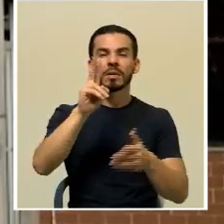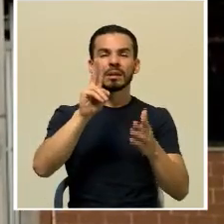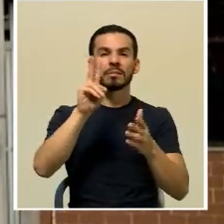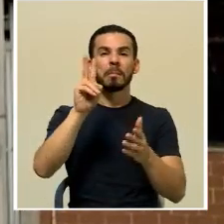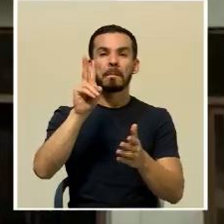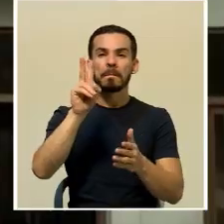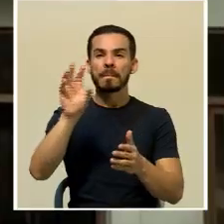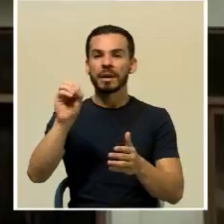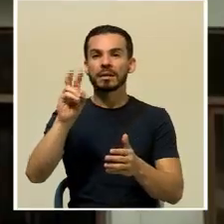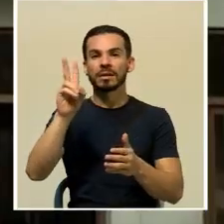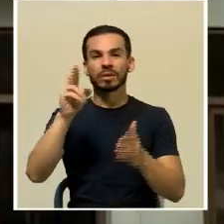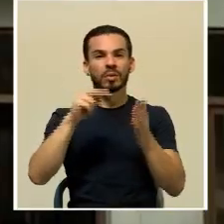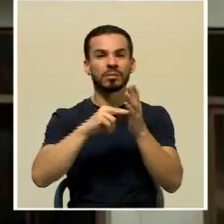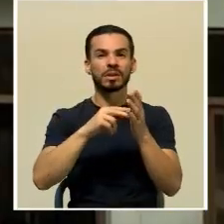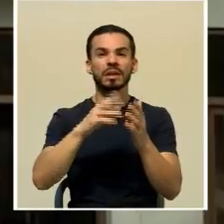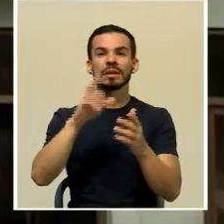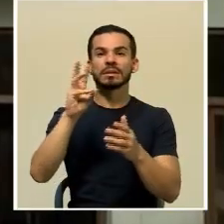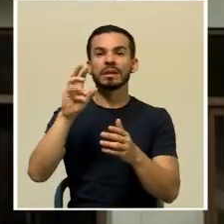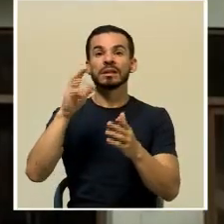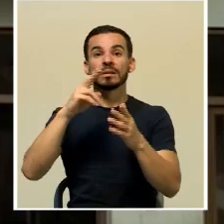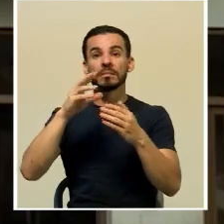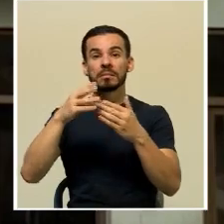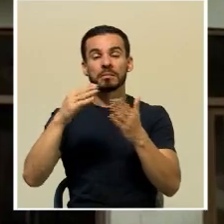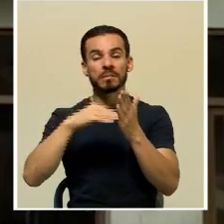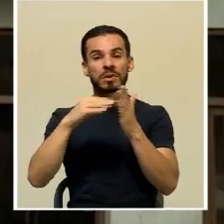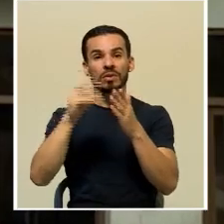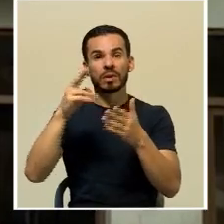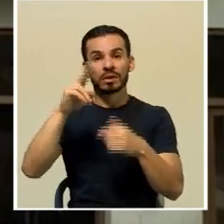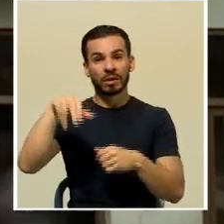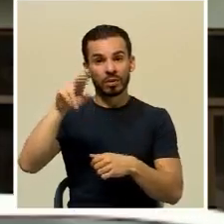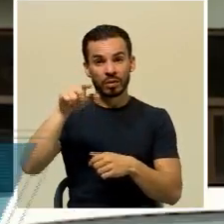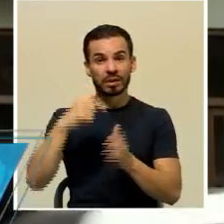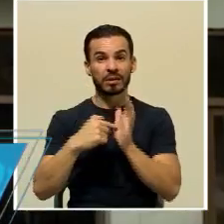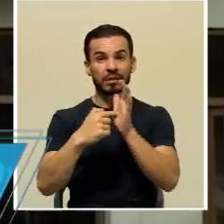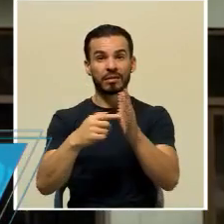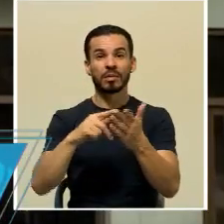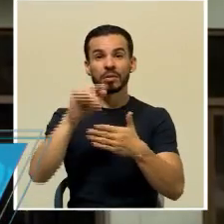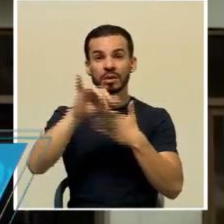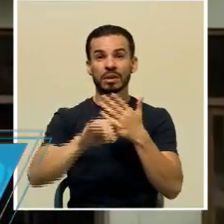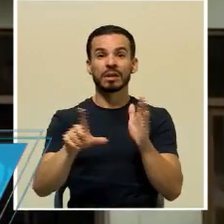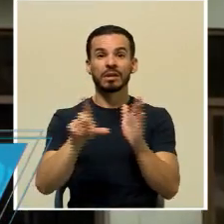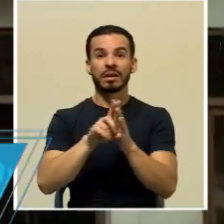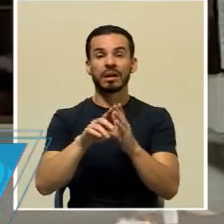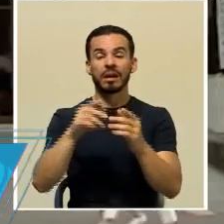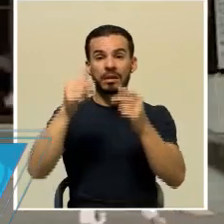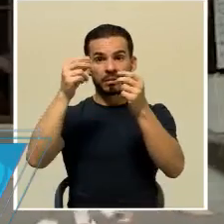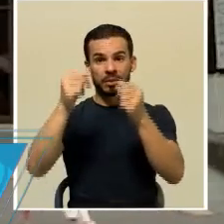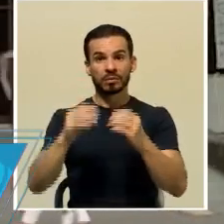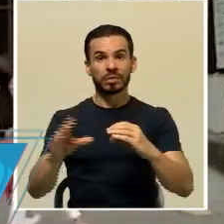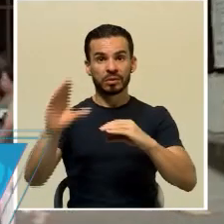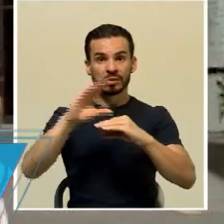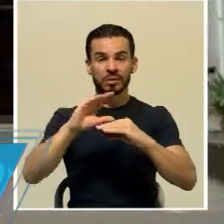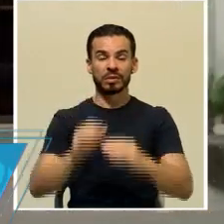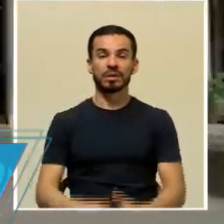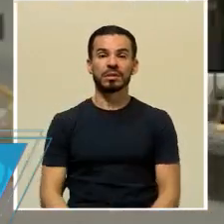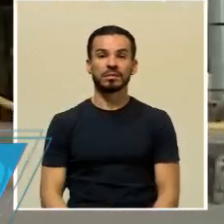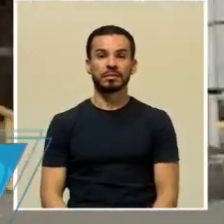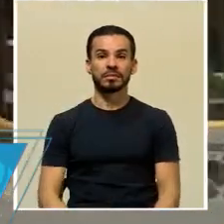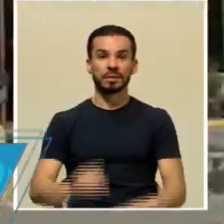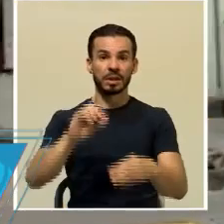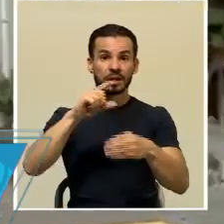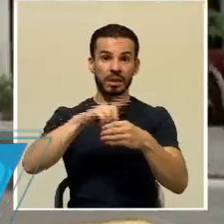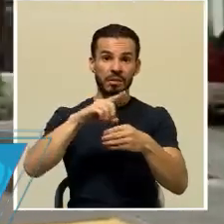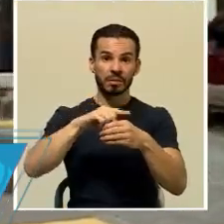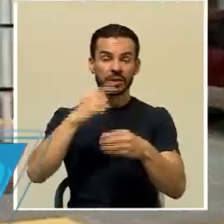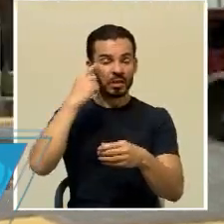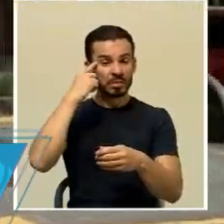22.106 millones de colones. Esta disminución de los recursos se contempla en el proyecto de ley del presupuesto extraordinario. Los diputados